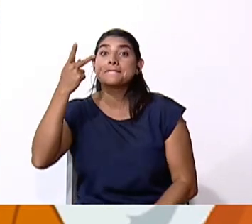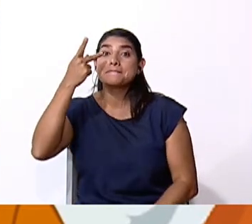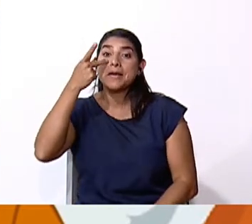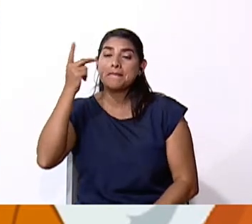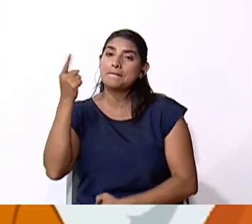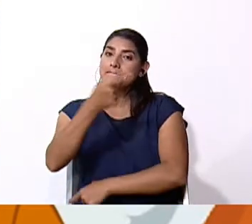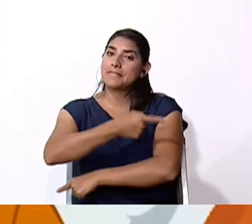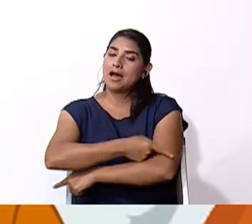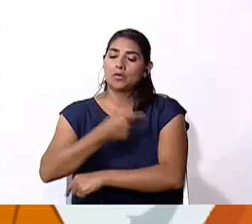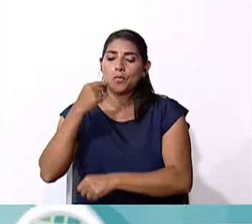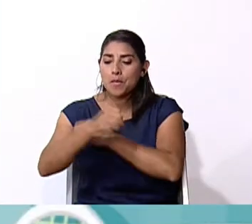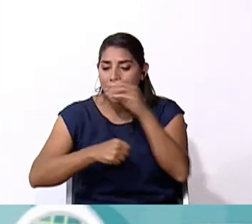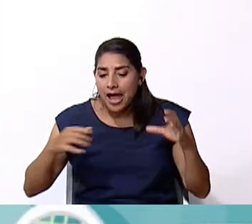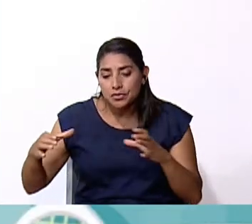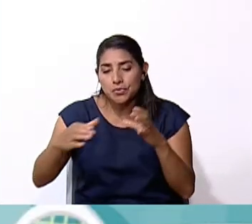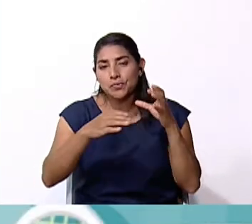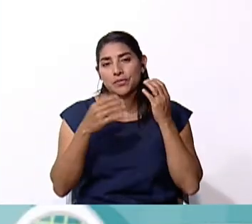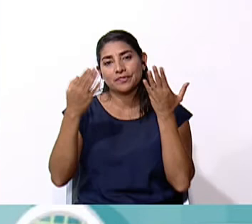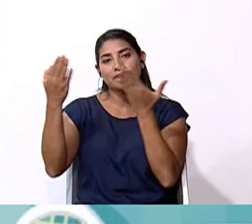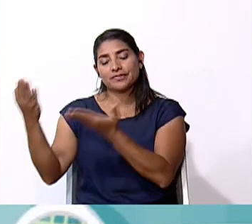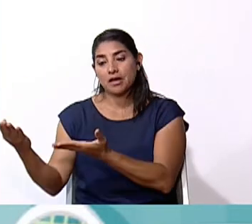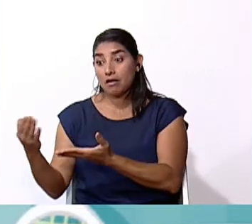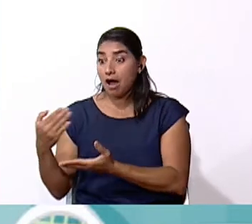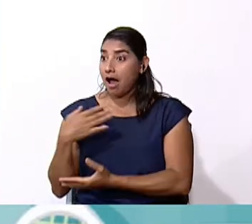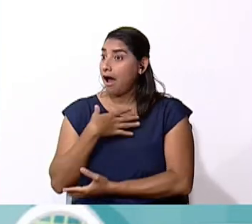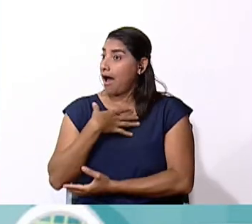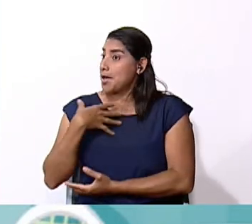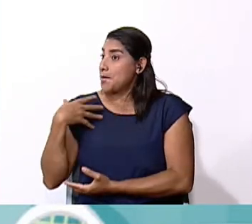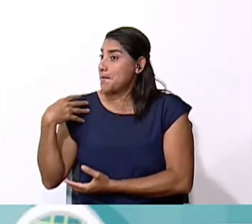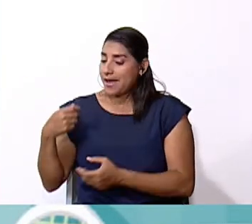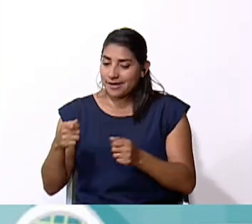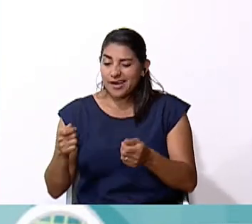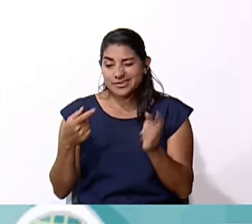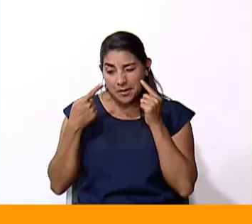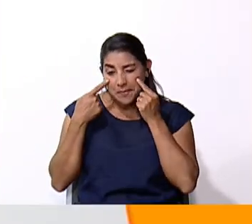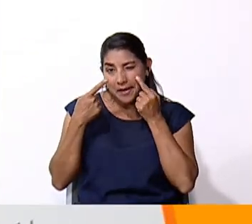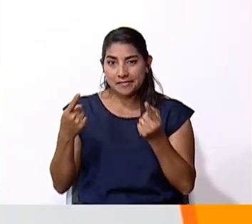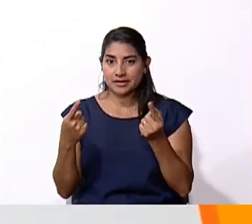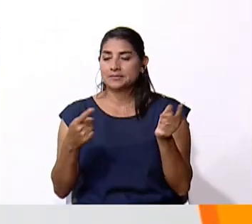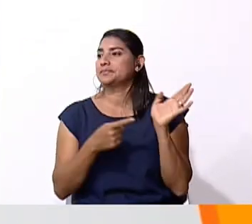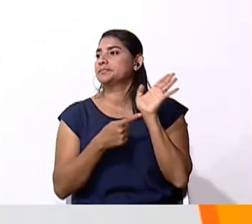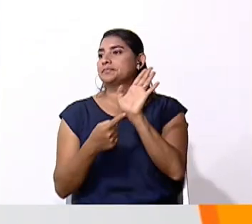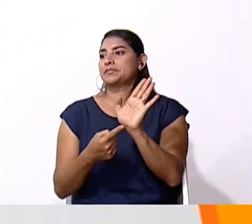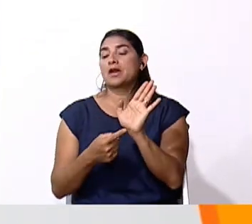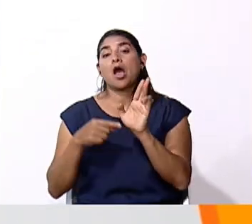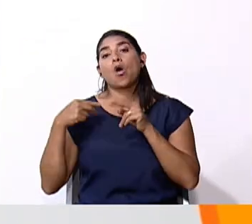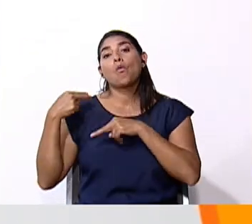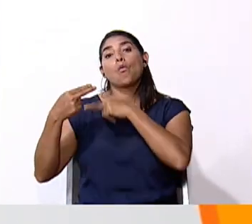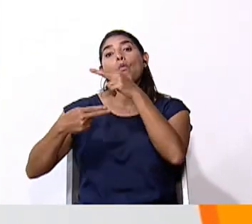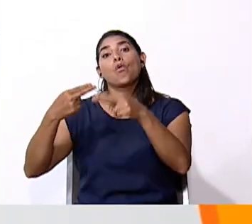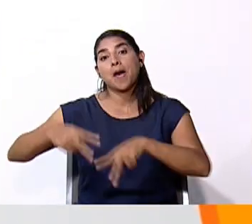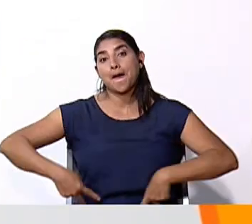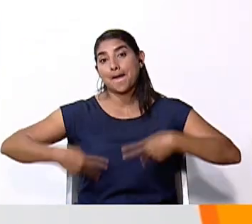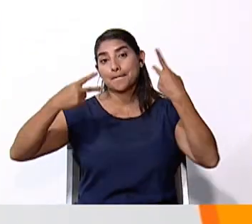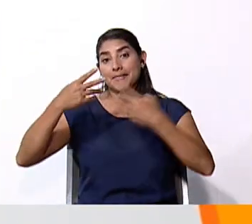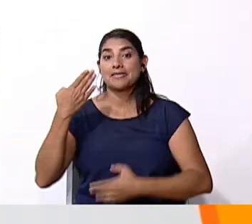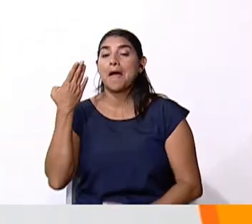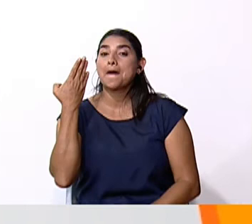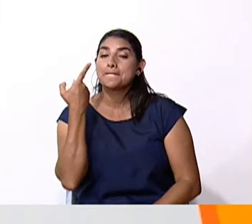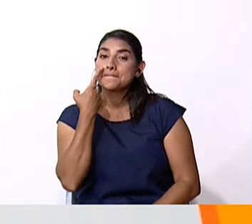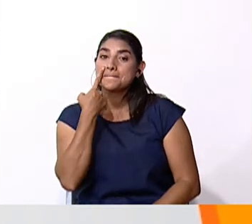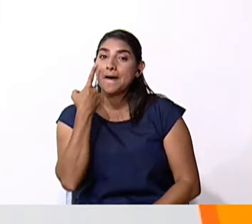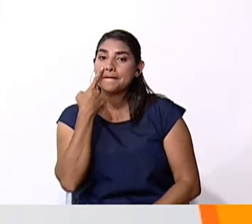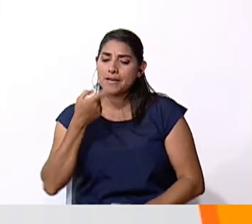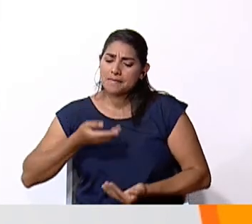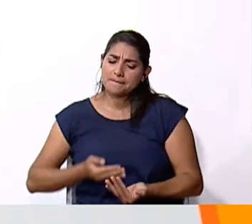regalarle para su cumpleaños. Me encanta, Matías. Muéstrame, vamos. Es una historieta de la vida de mi papá. Comienza